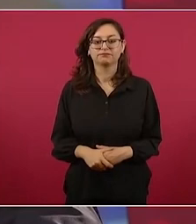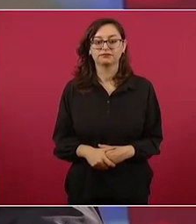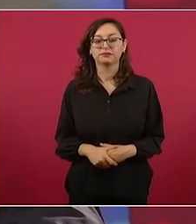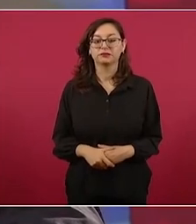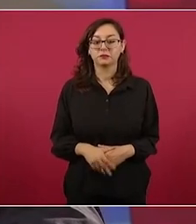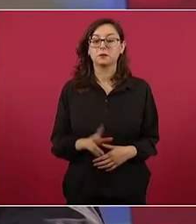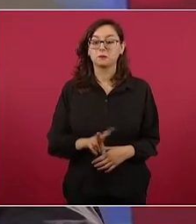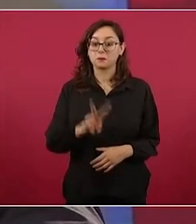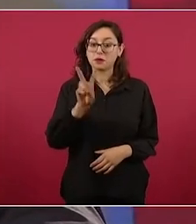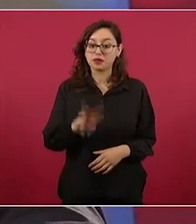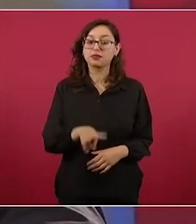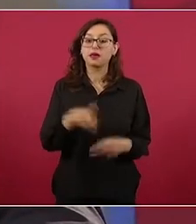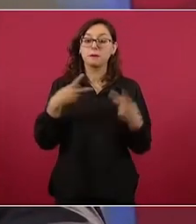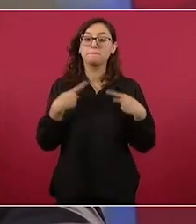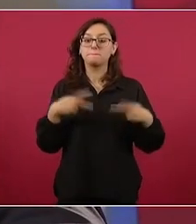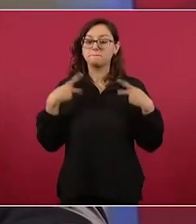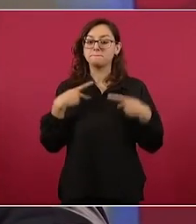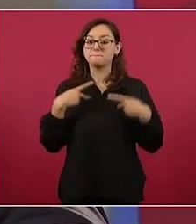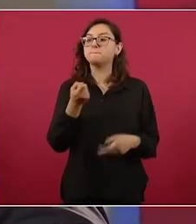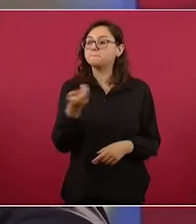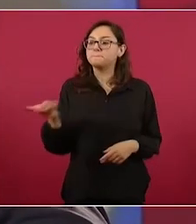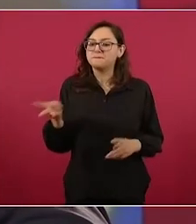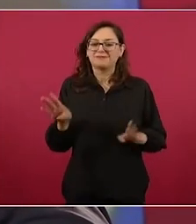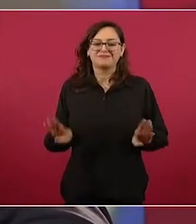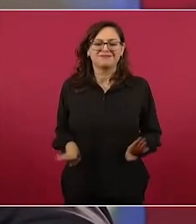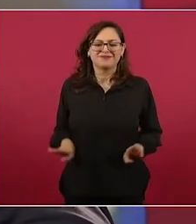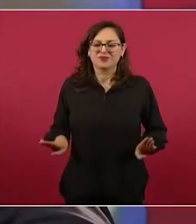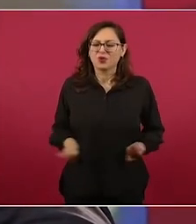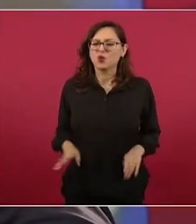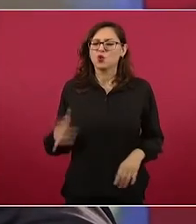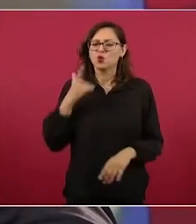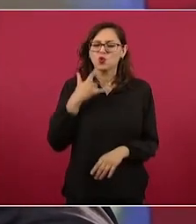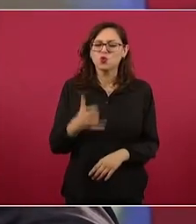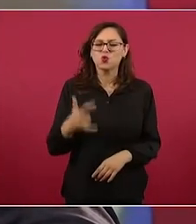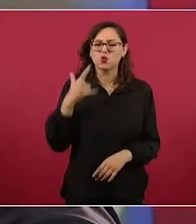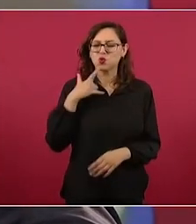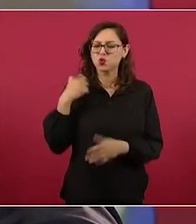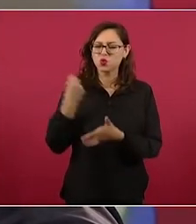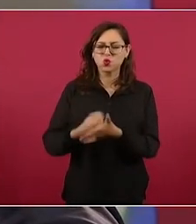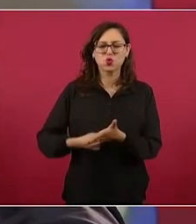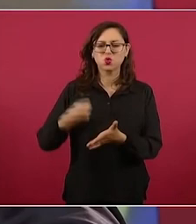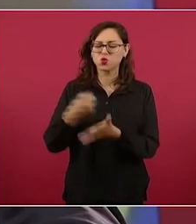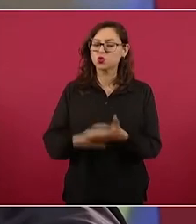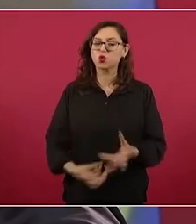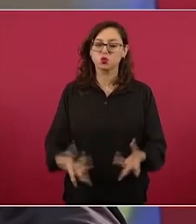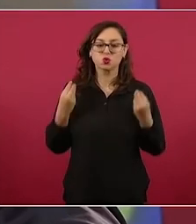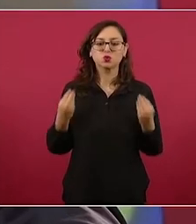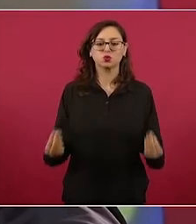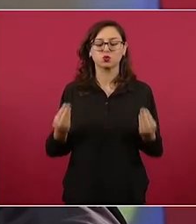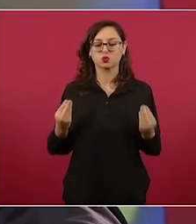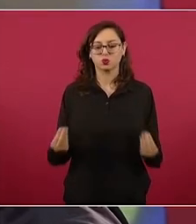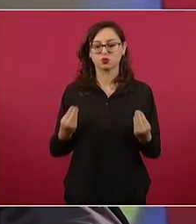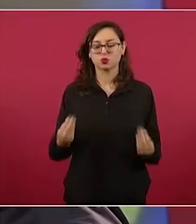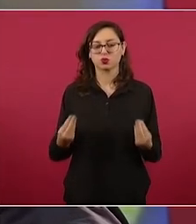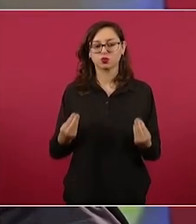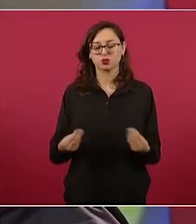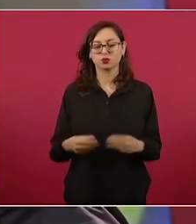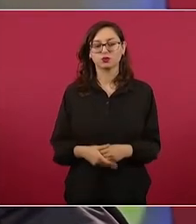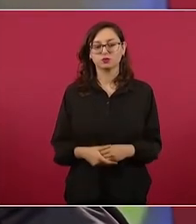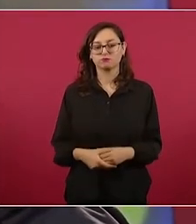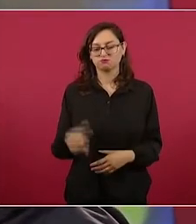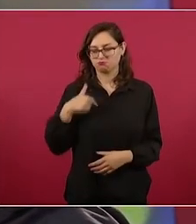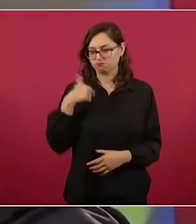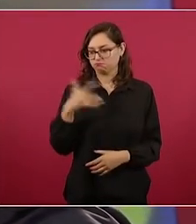gentes muy comprometidas, mucho, muy comprometidas, que yo estoy